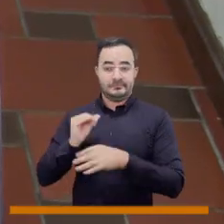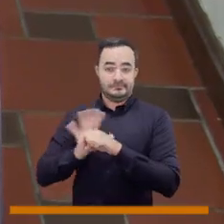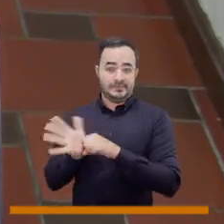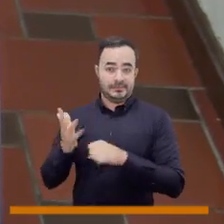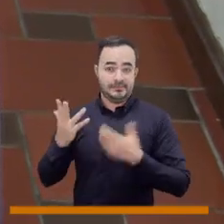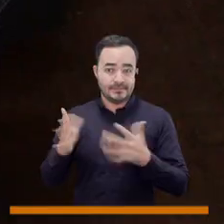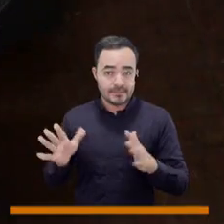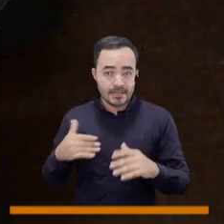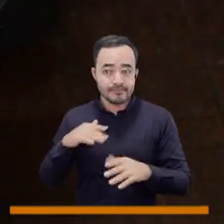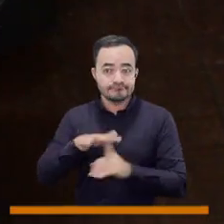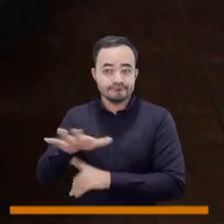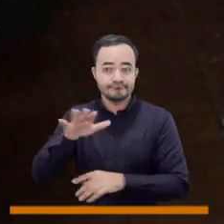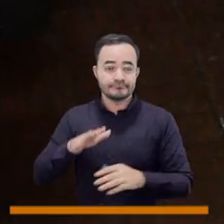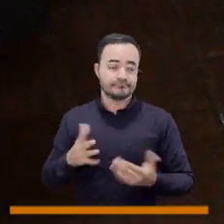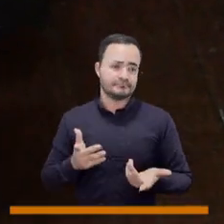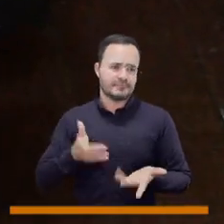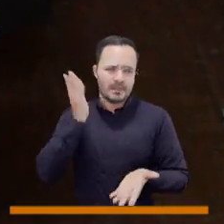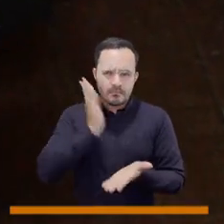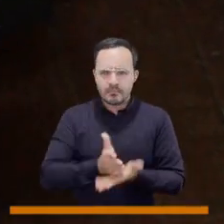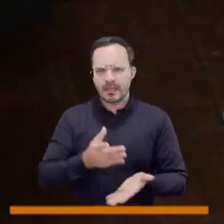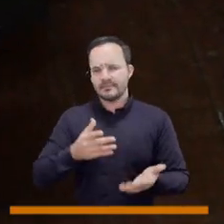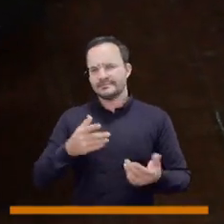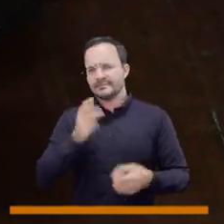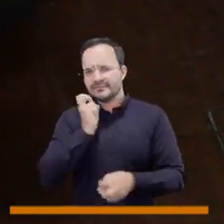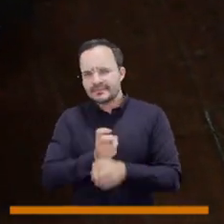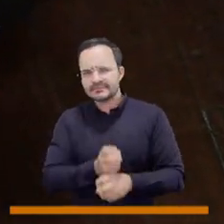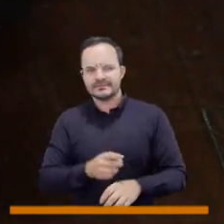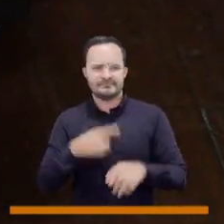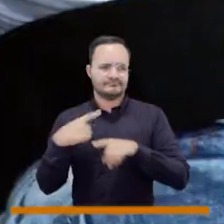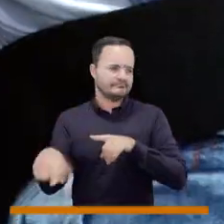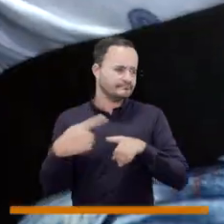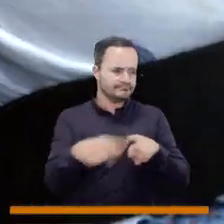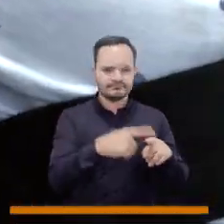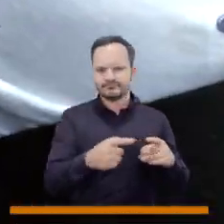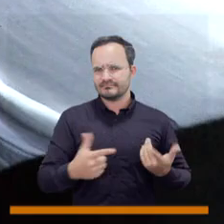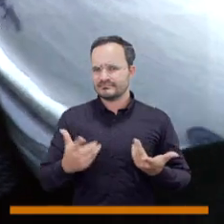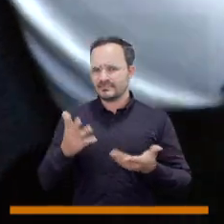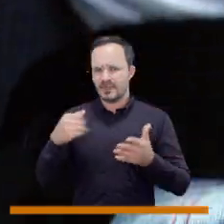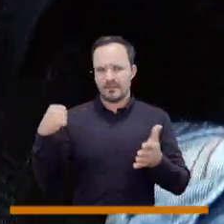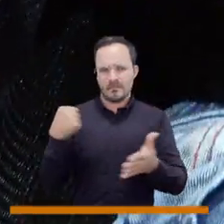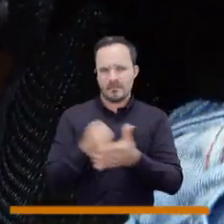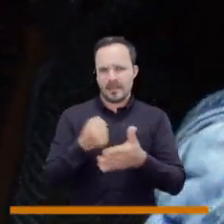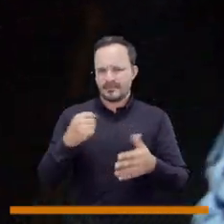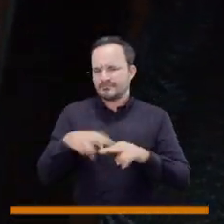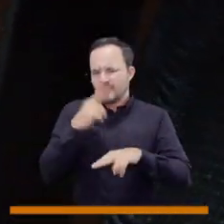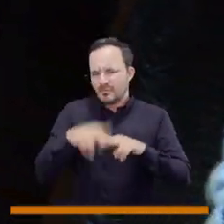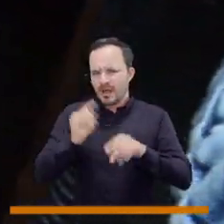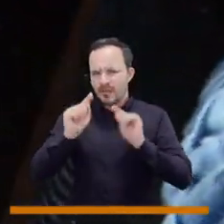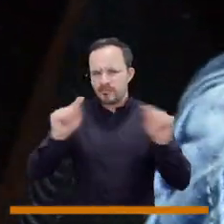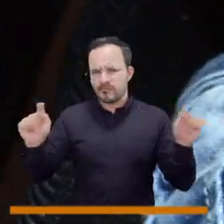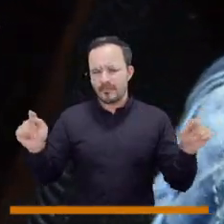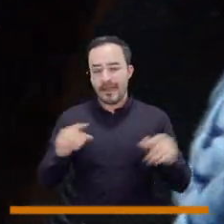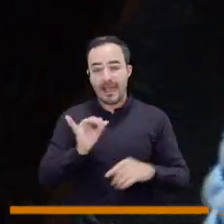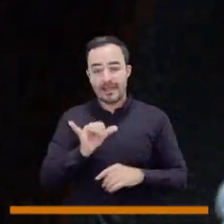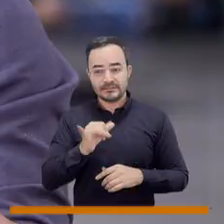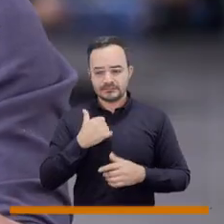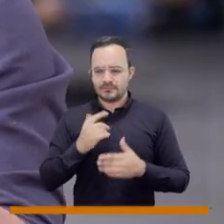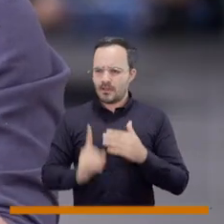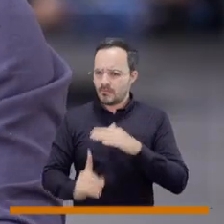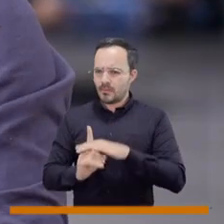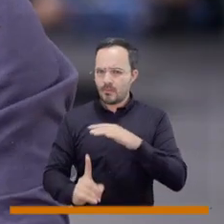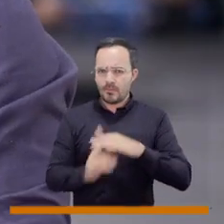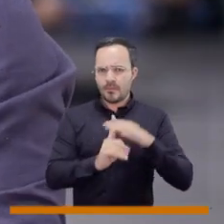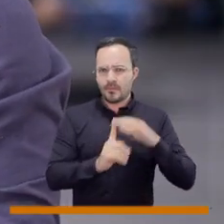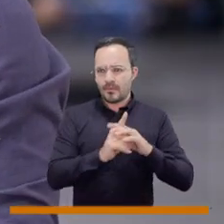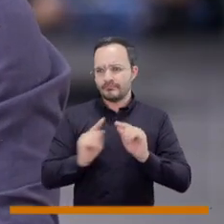una pandemia, hay dificultades, hay accidentes, y cada uno de esos factores pues ha aumentado